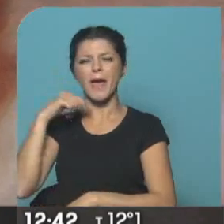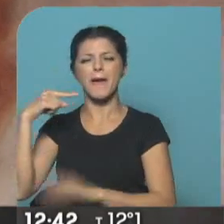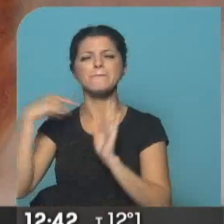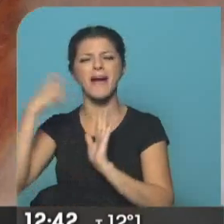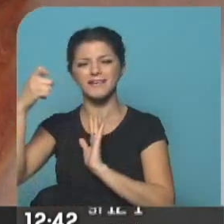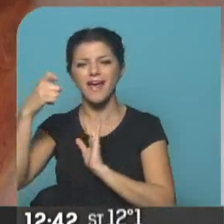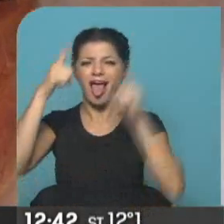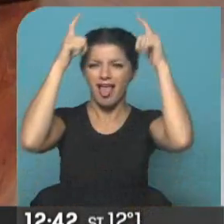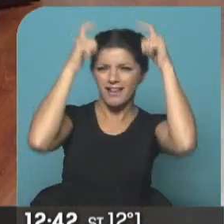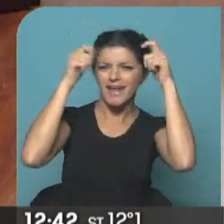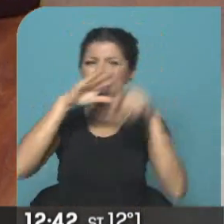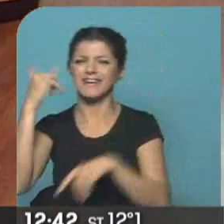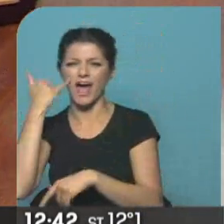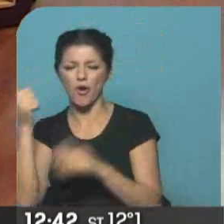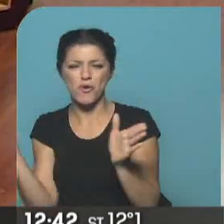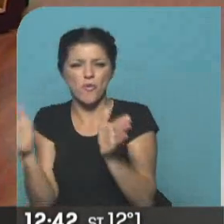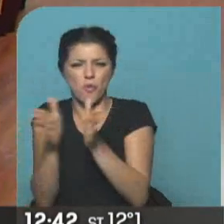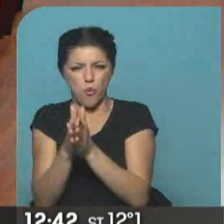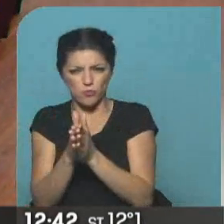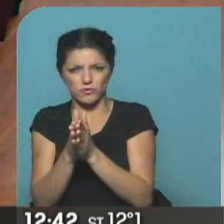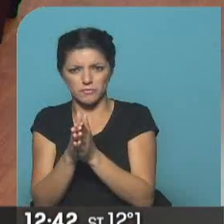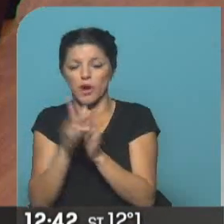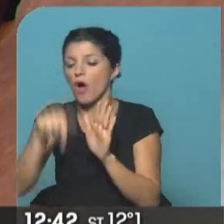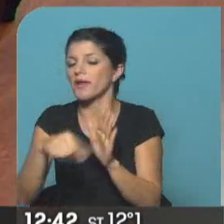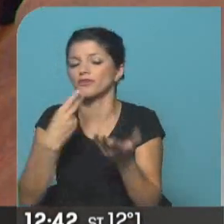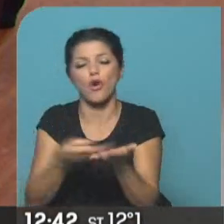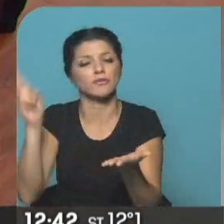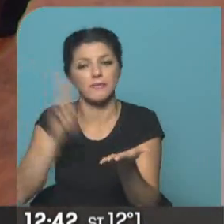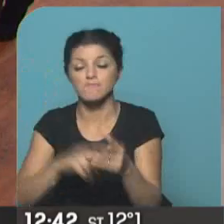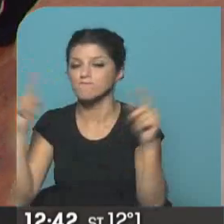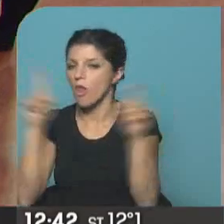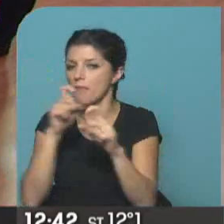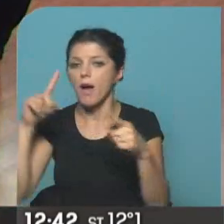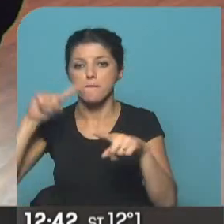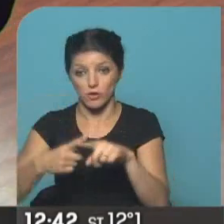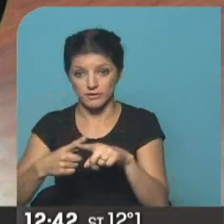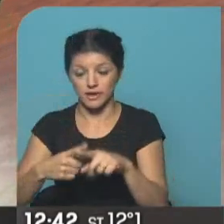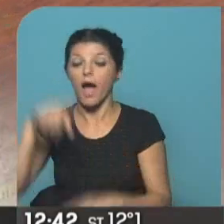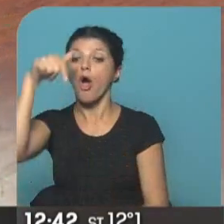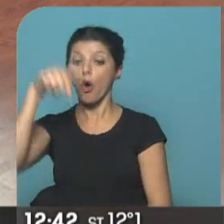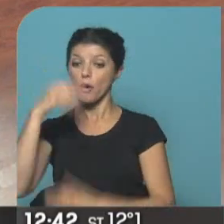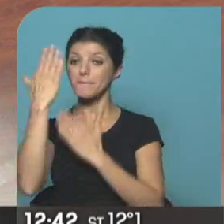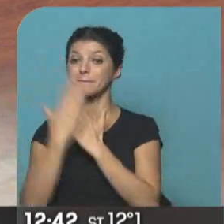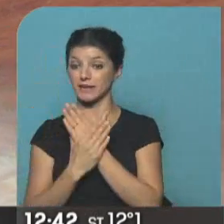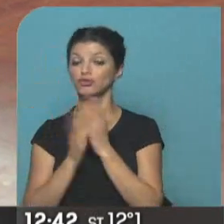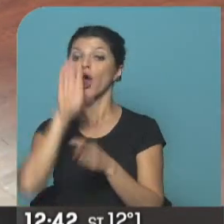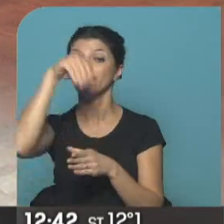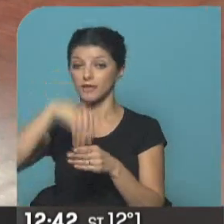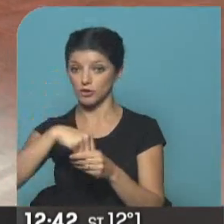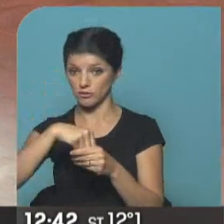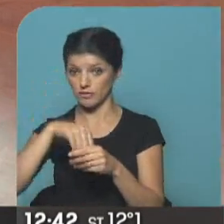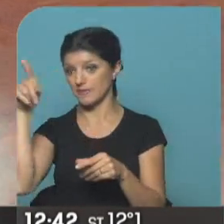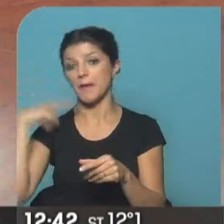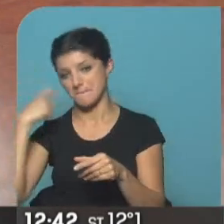Rajoy en un principio ahora se transforma nuevamente en una cuestión política. Hoy están diciendo el ministro del Interior de la